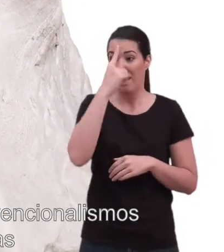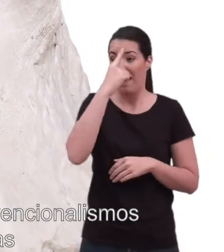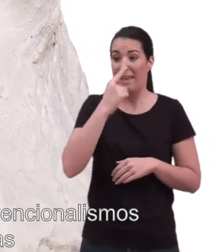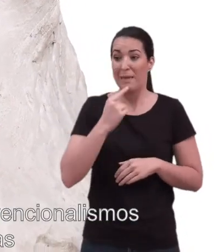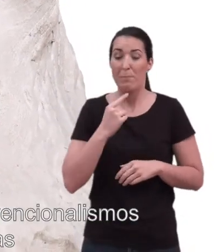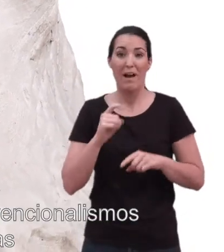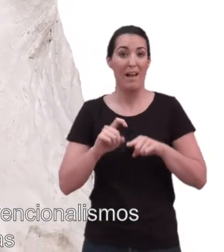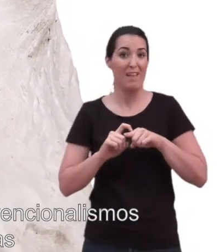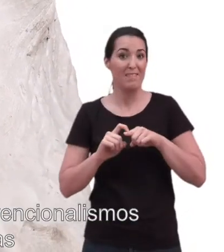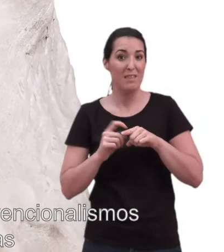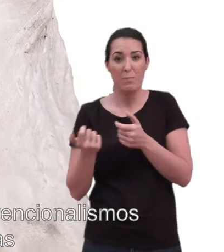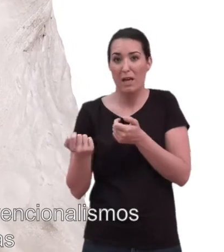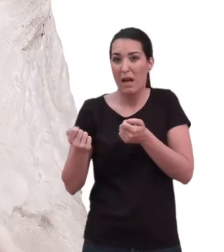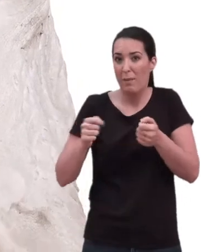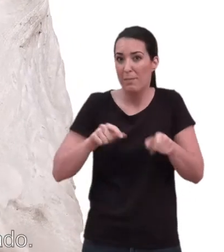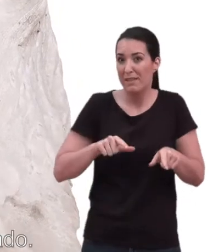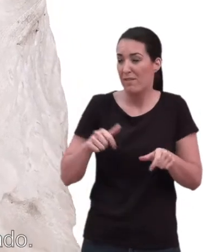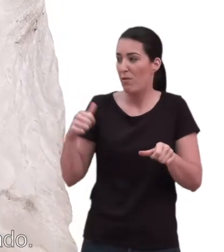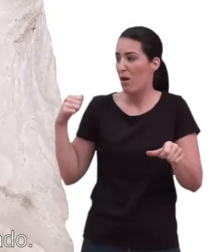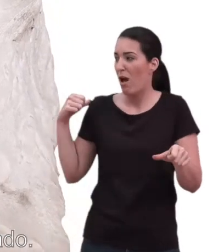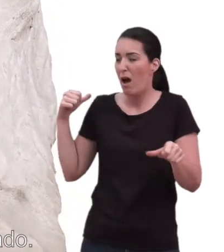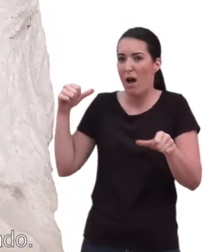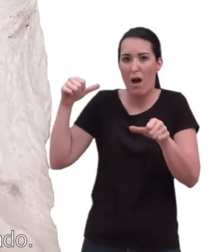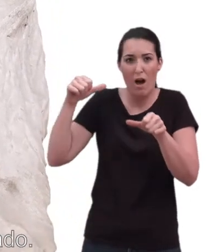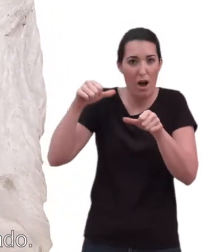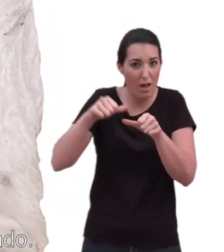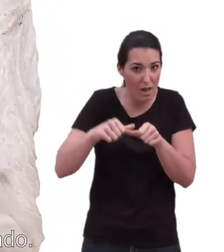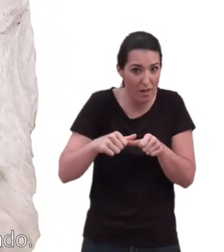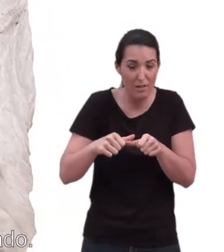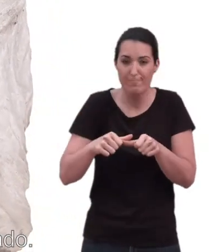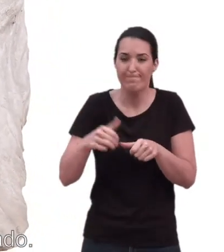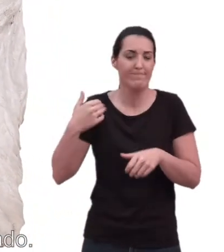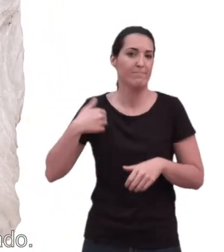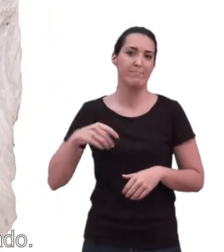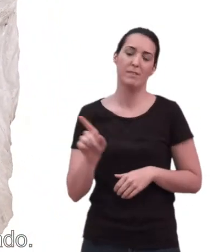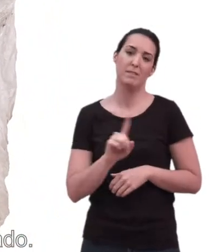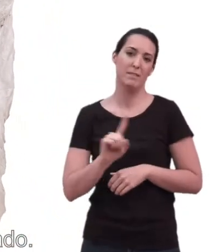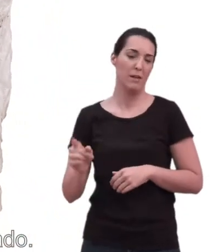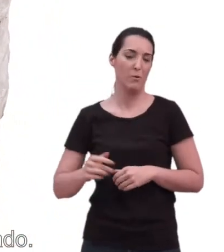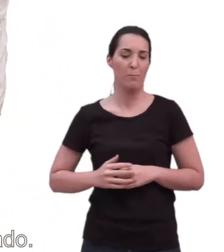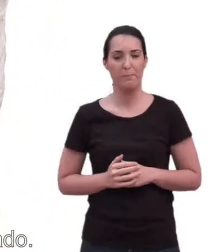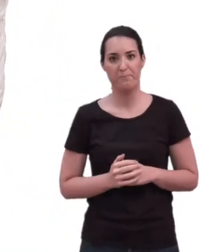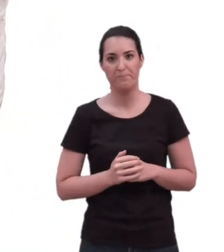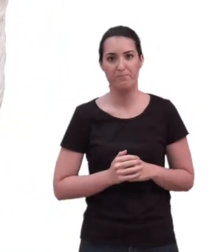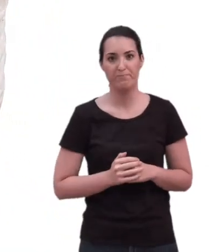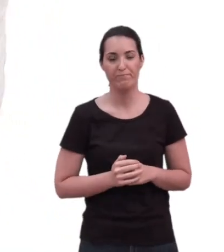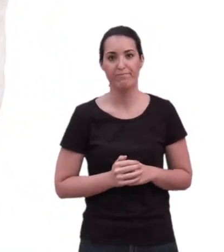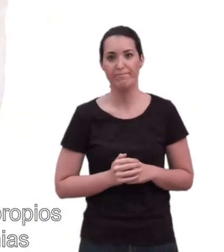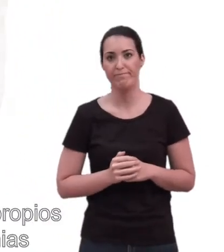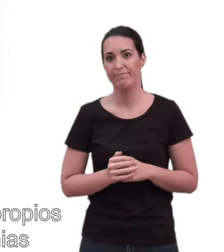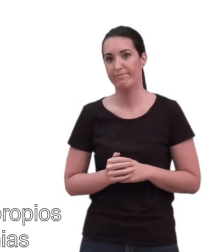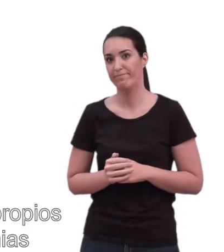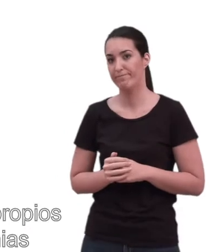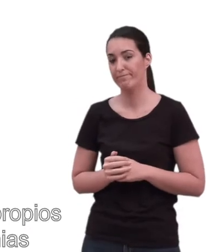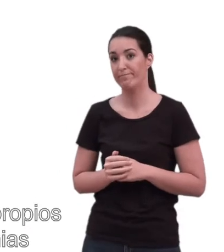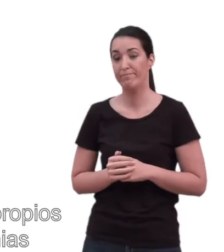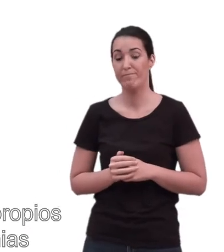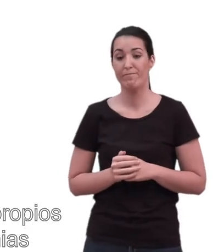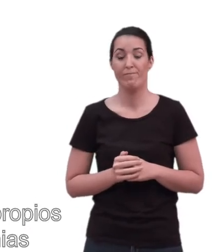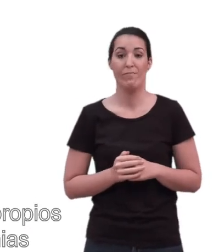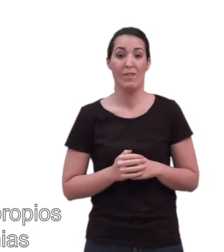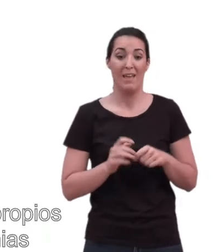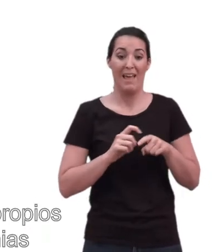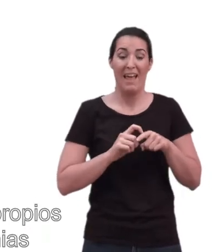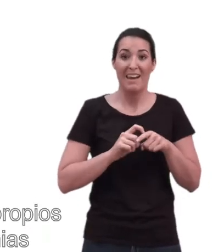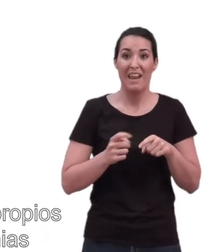las alusiones alegóricas que habían caracterizado este tipo de temas en el pasado. Los matices y